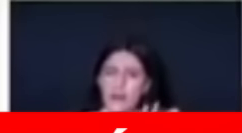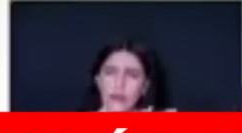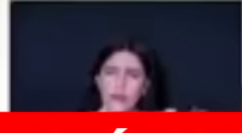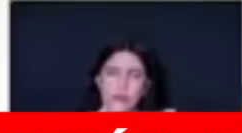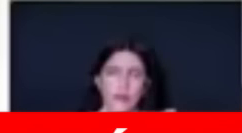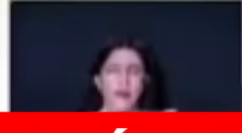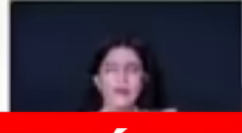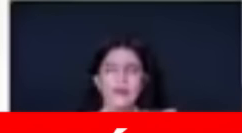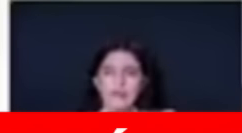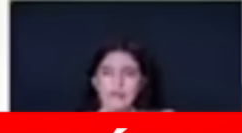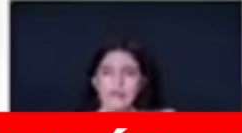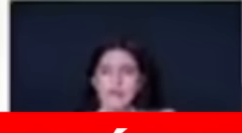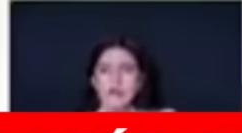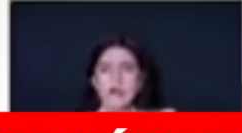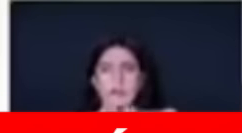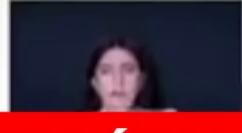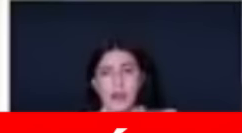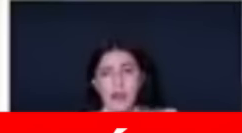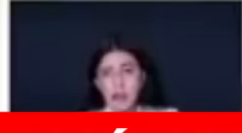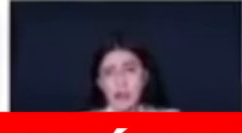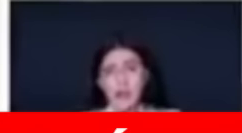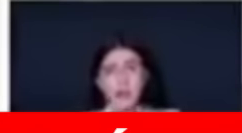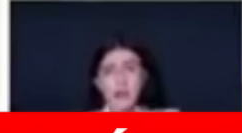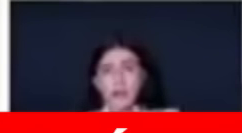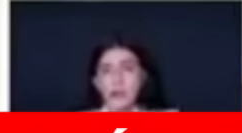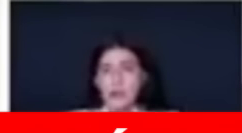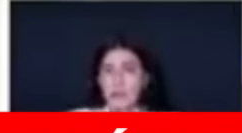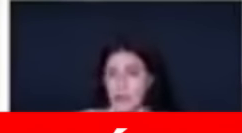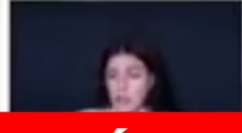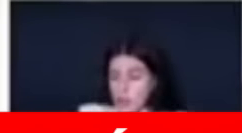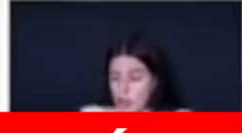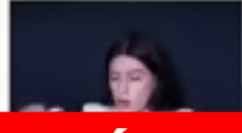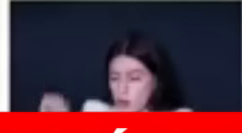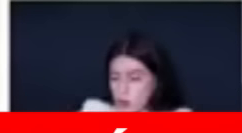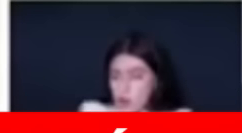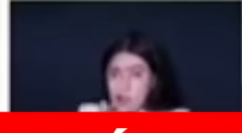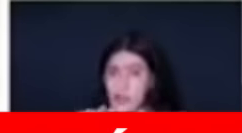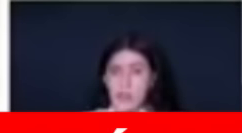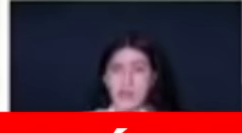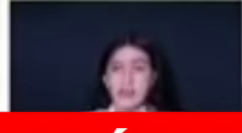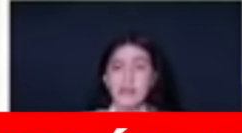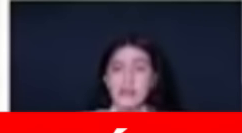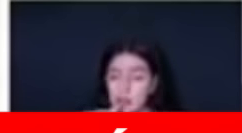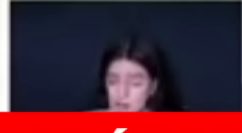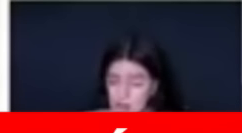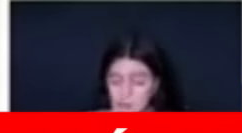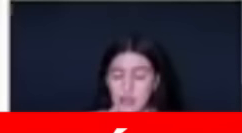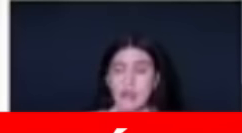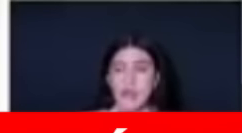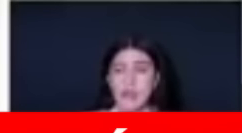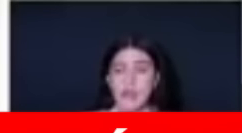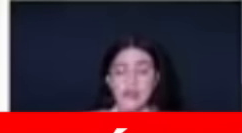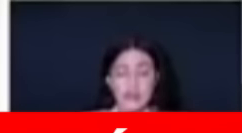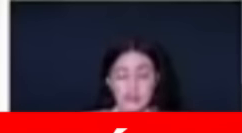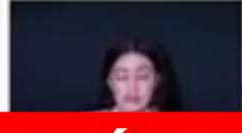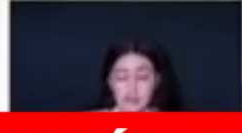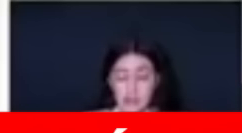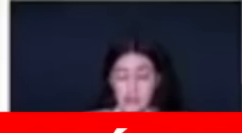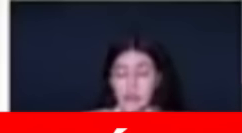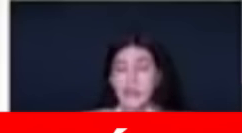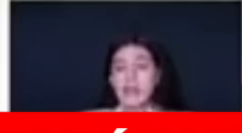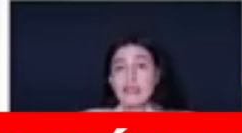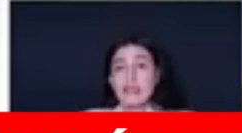la federación. Pues hoy, al día de hoy, les digo de todo corazón y con toda humildad que